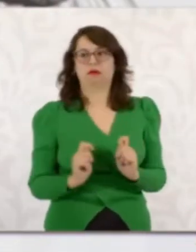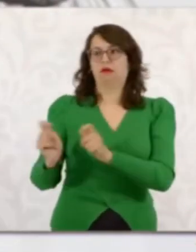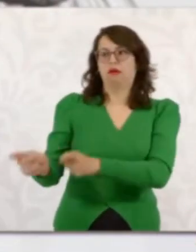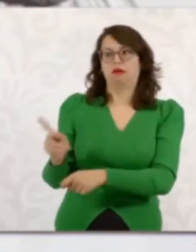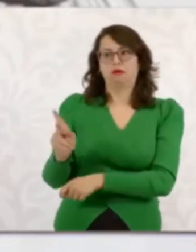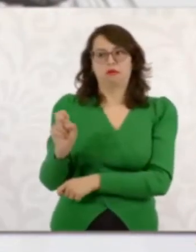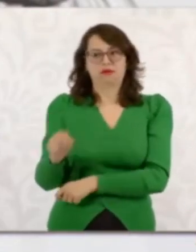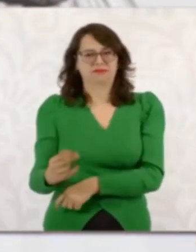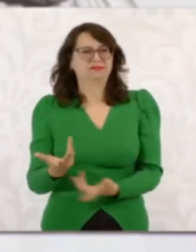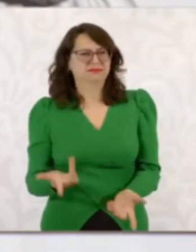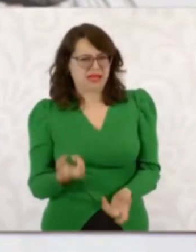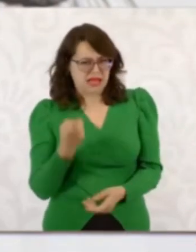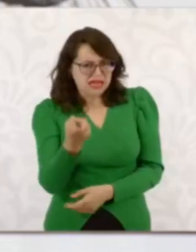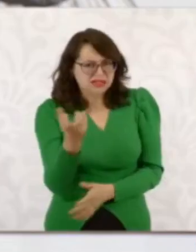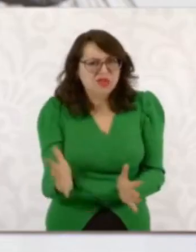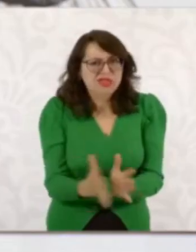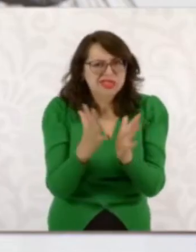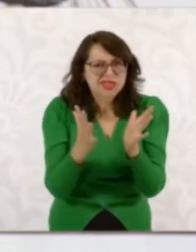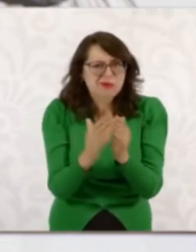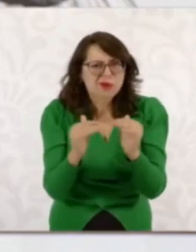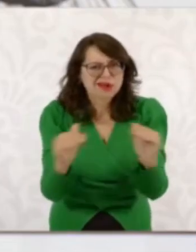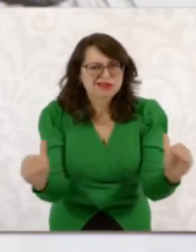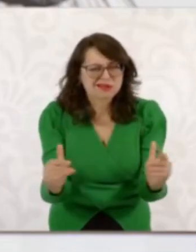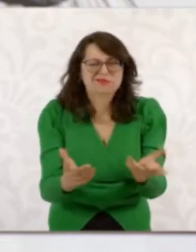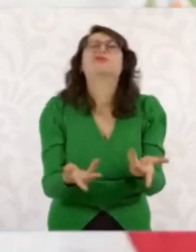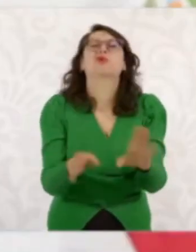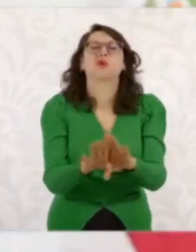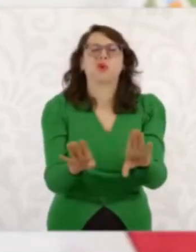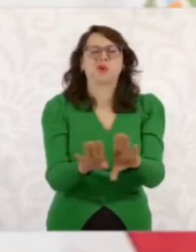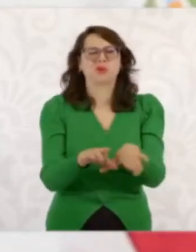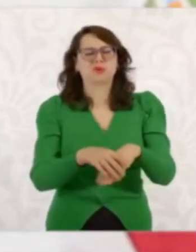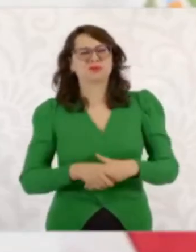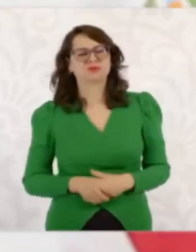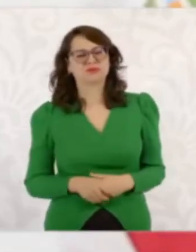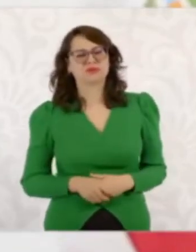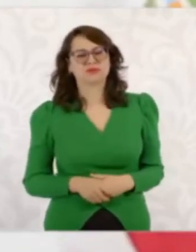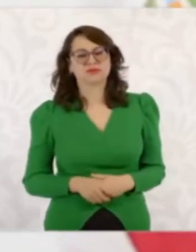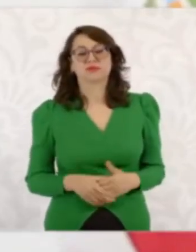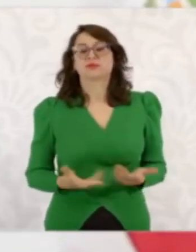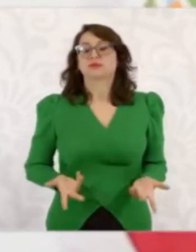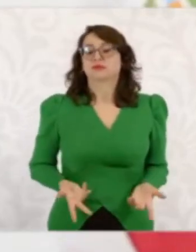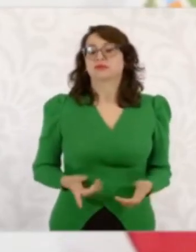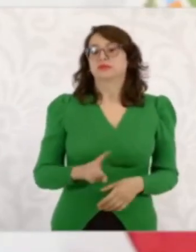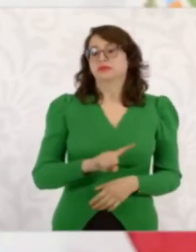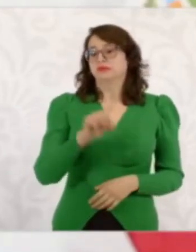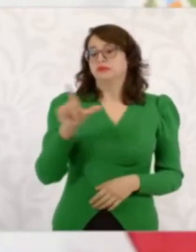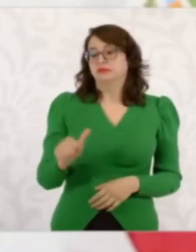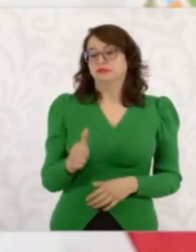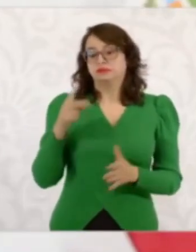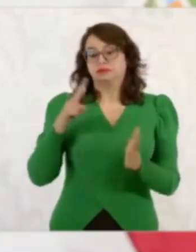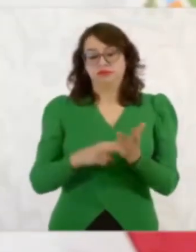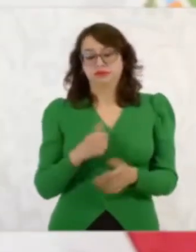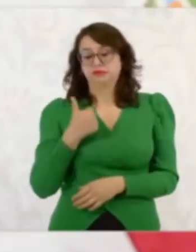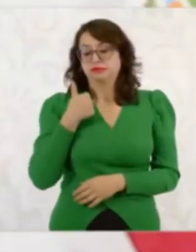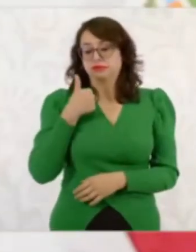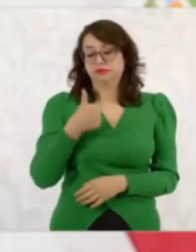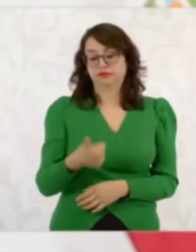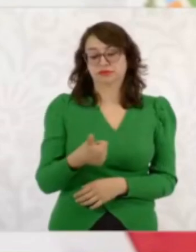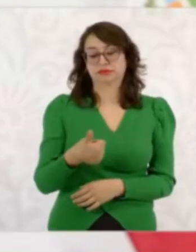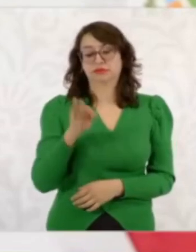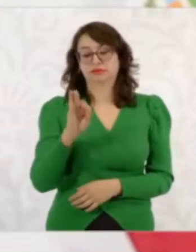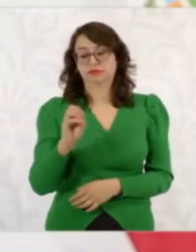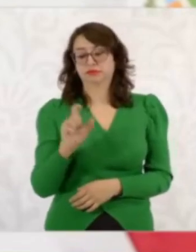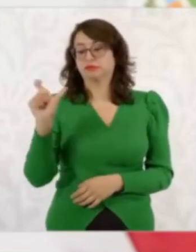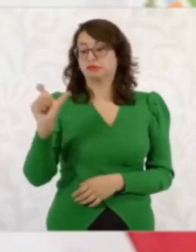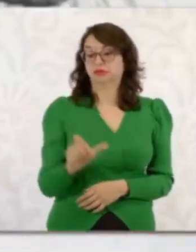Después viene el 2006, después de que Fox se traiciona a sí mismo y a lo que dijo que era